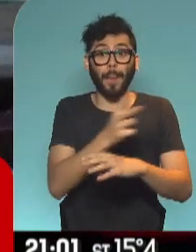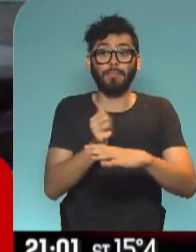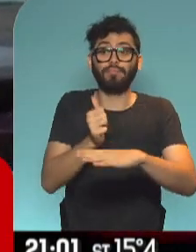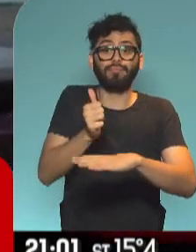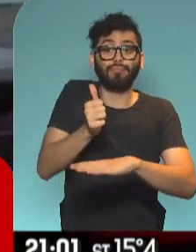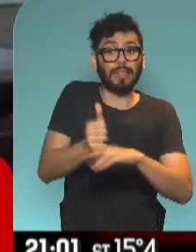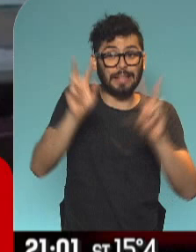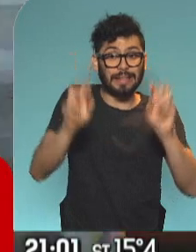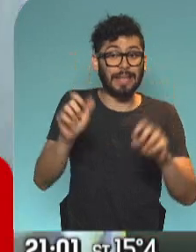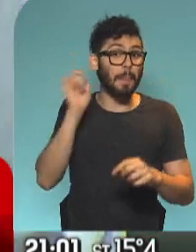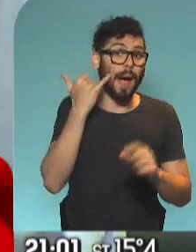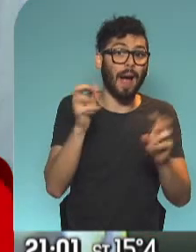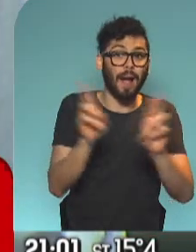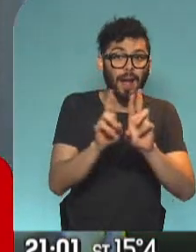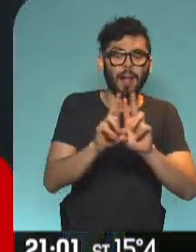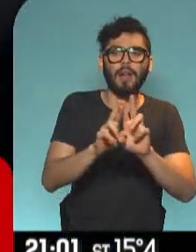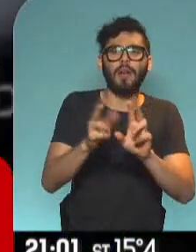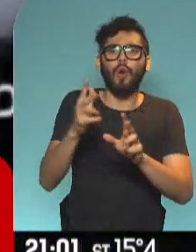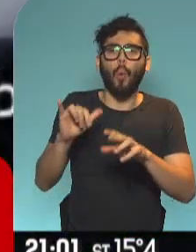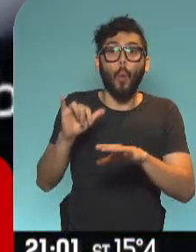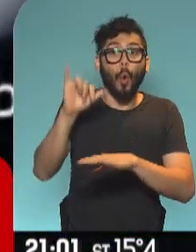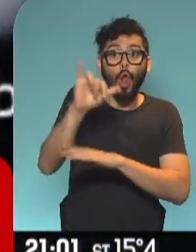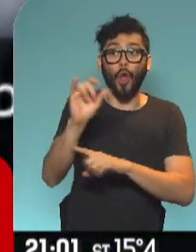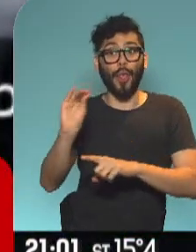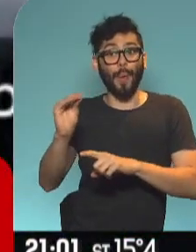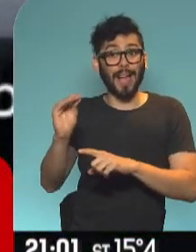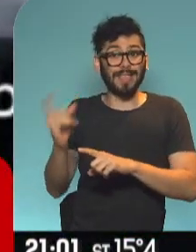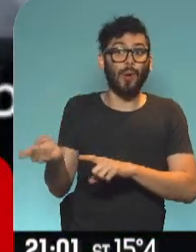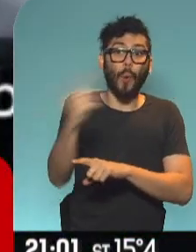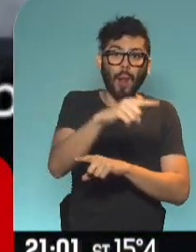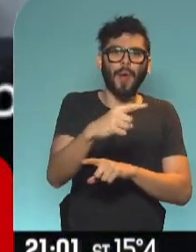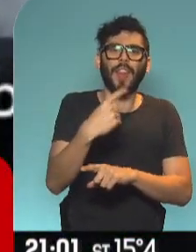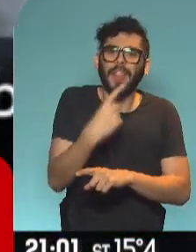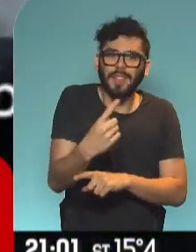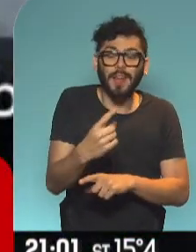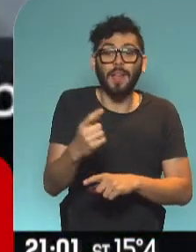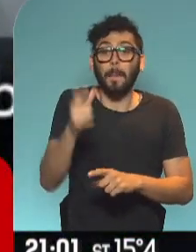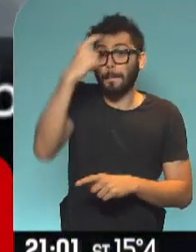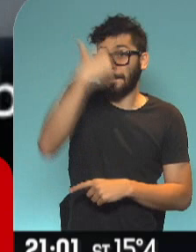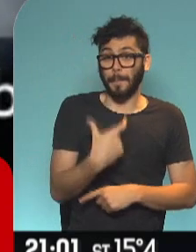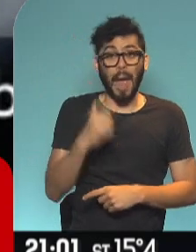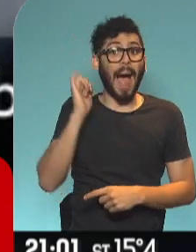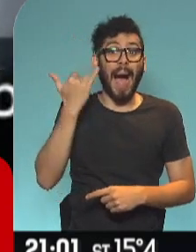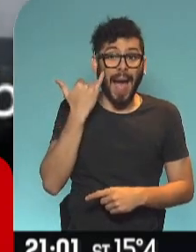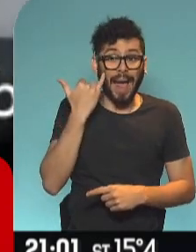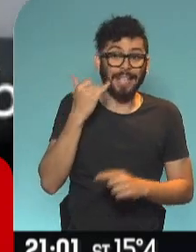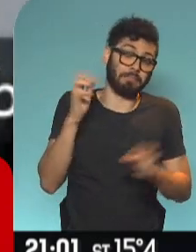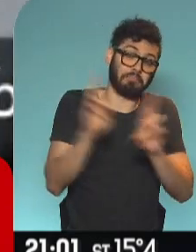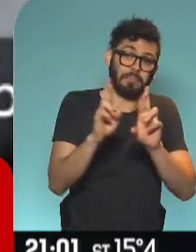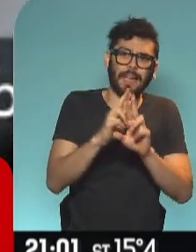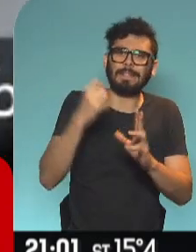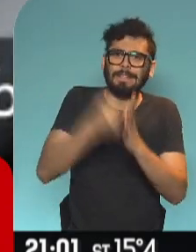de vuelta de su viaje a Brasil en 2013. Si una persona es gay y busca a Dios y tiene buena